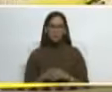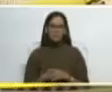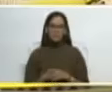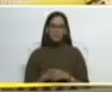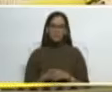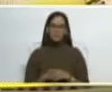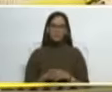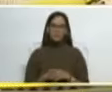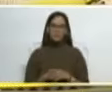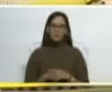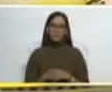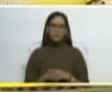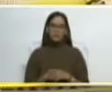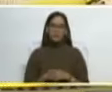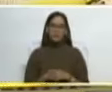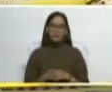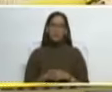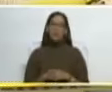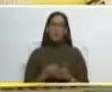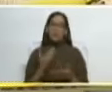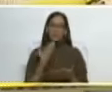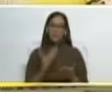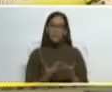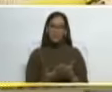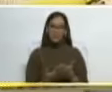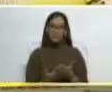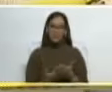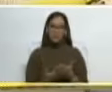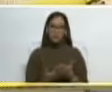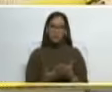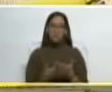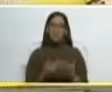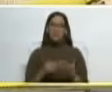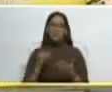Con licencia neocolonial, sin licencia,